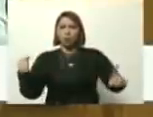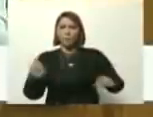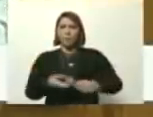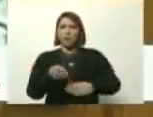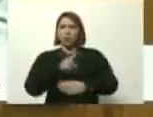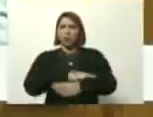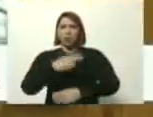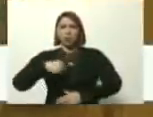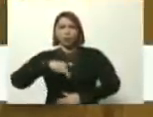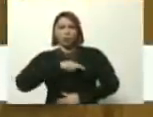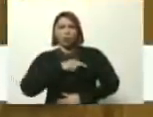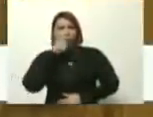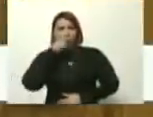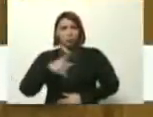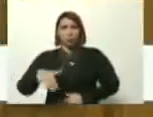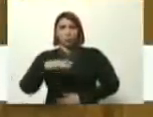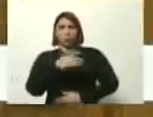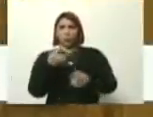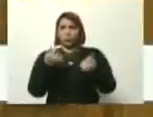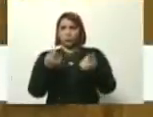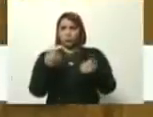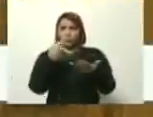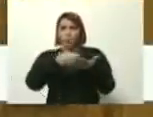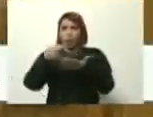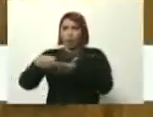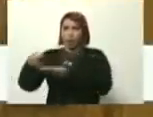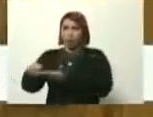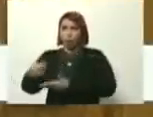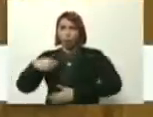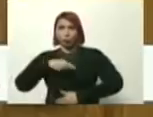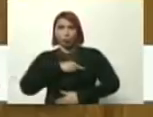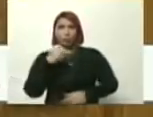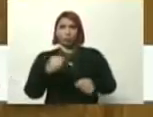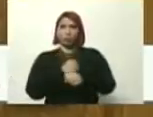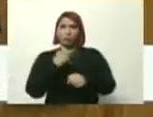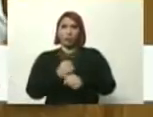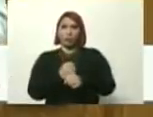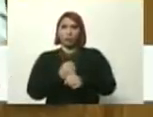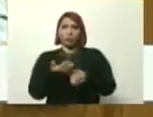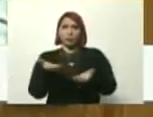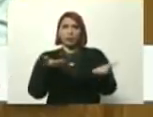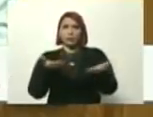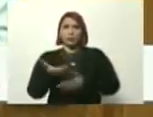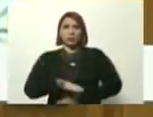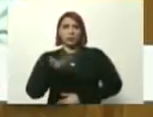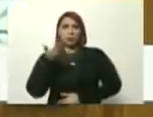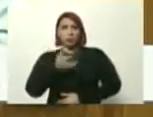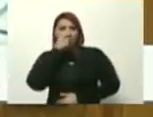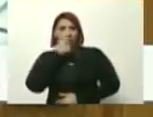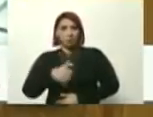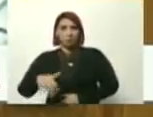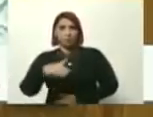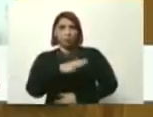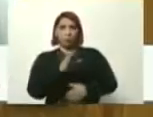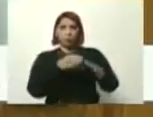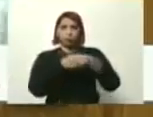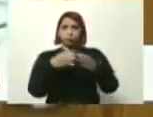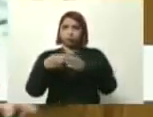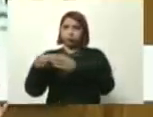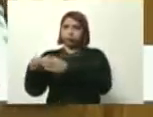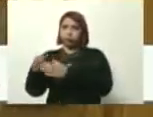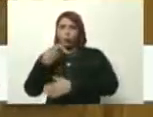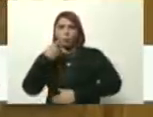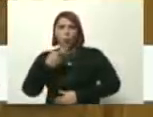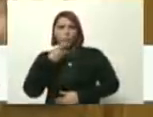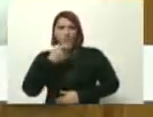en la remuneración de nuestros trabajadores y en los servicios esenciales para el pueblo en su conjunto. Es una